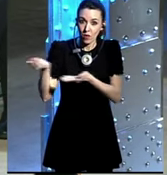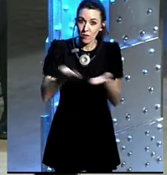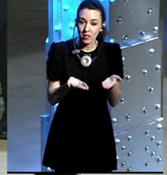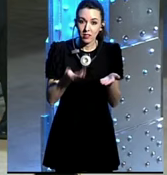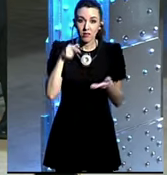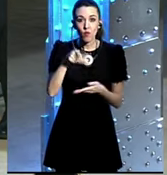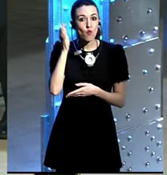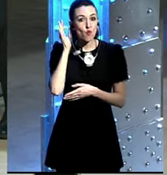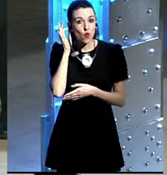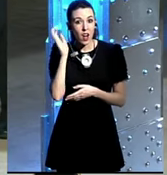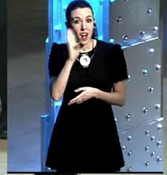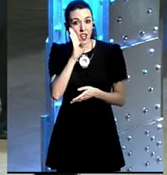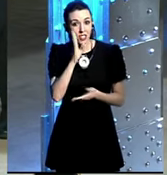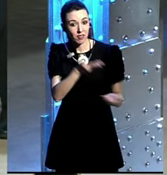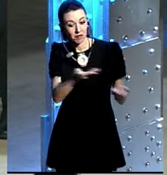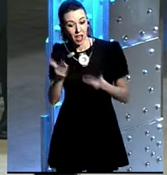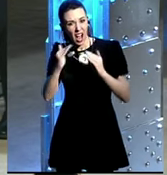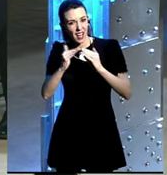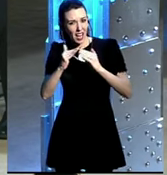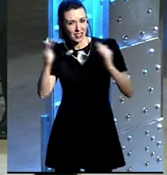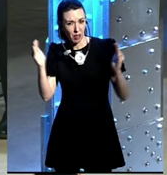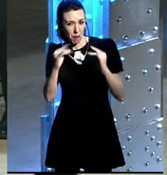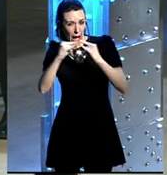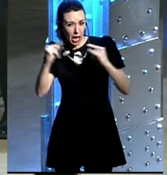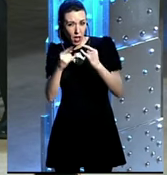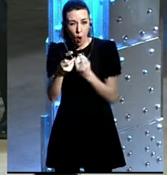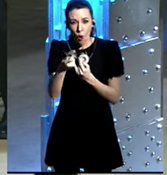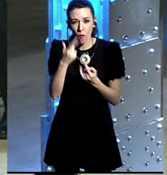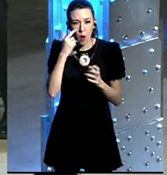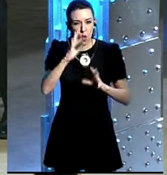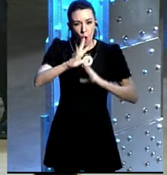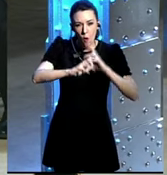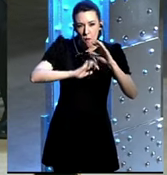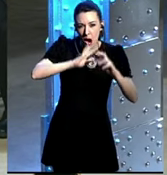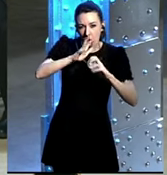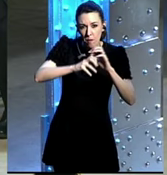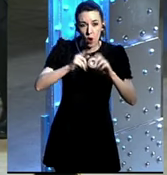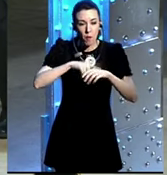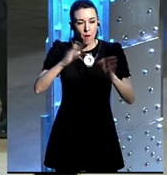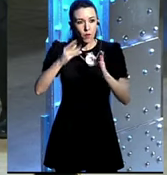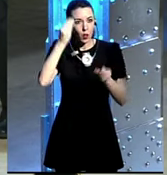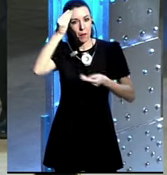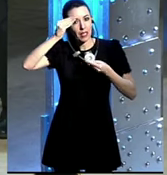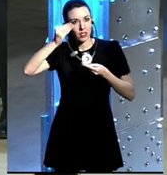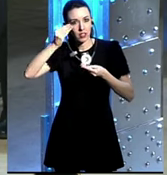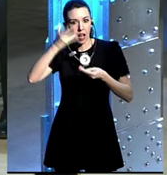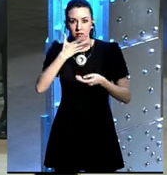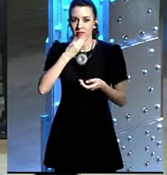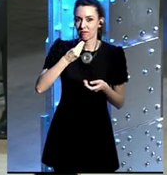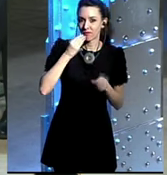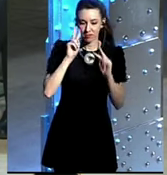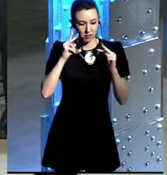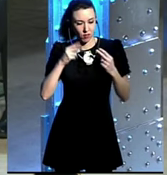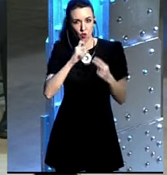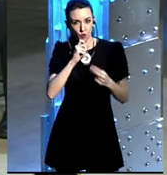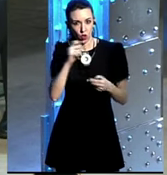a estas mujeres a mi pequeña choza, creábamos un poco de vapor y tenían un momento para pensar en estar guapas, no en